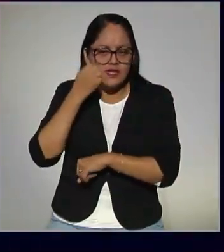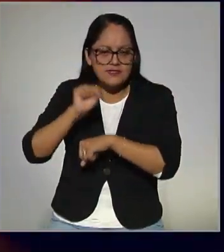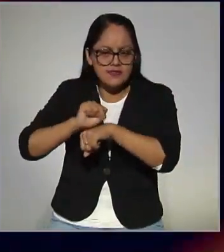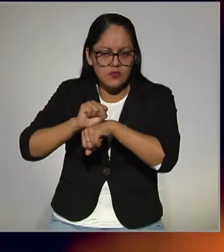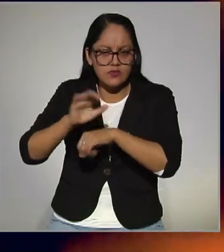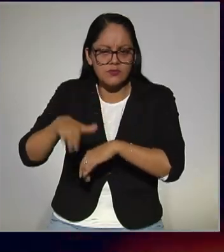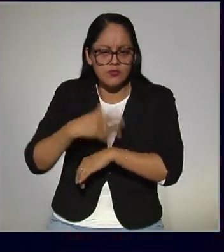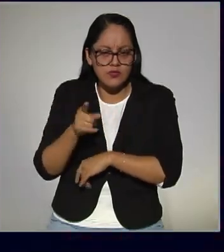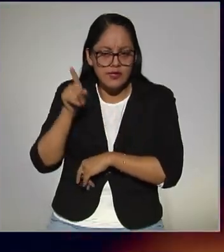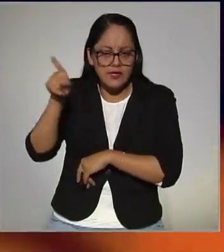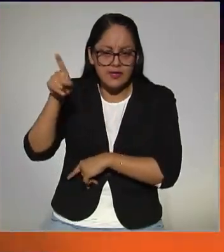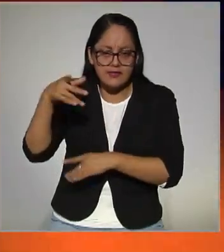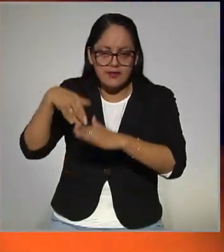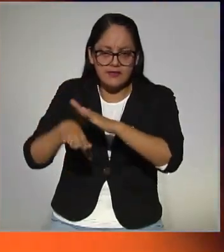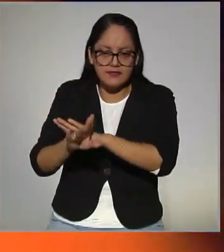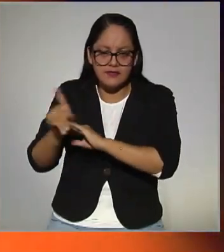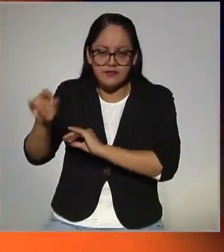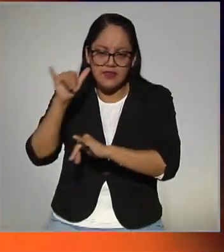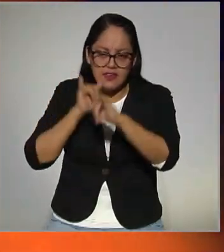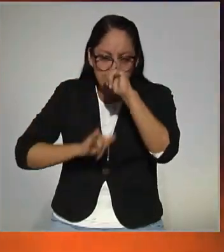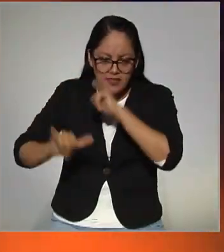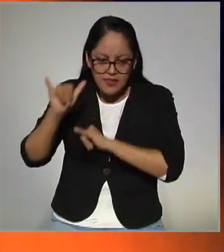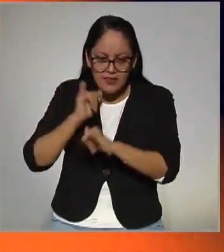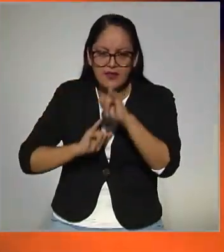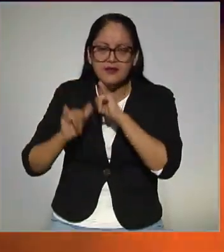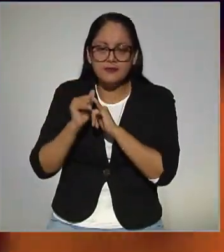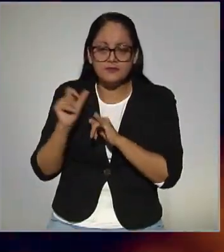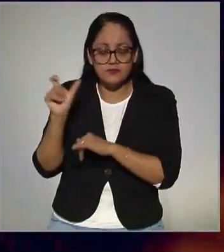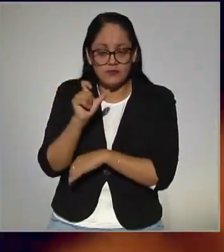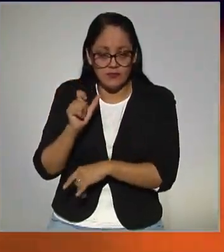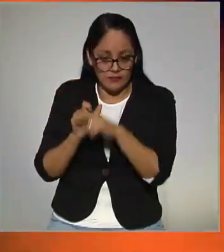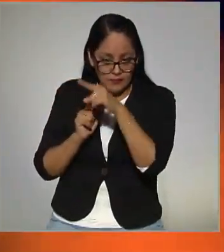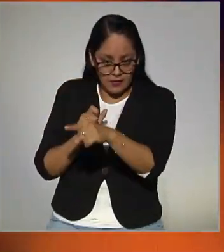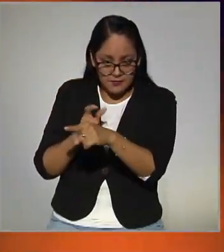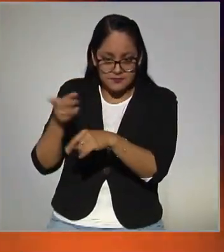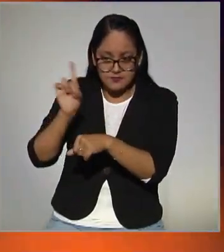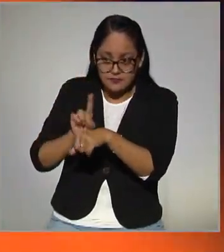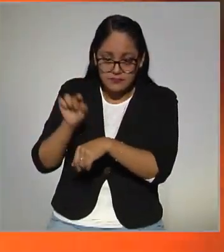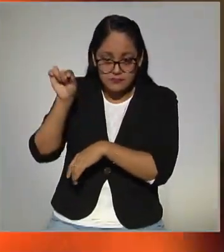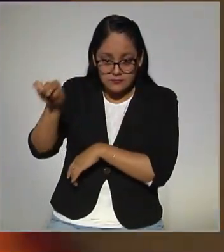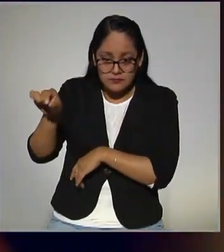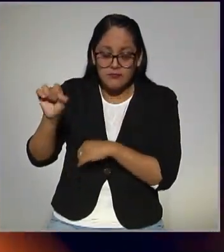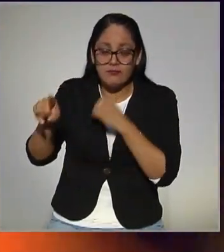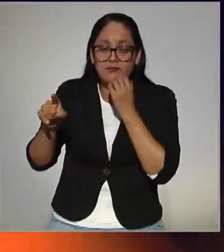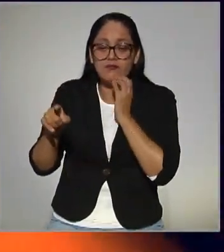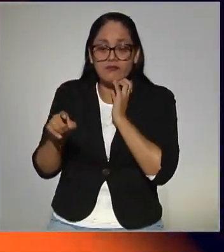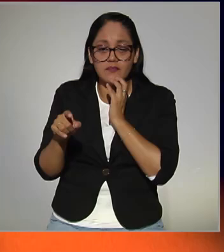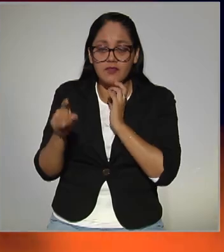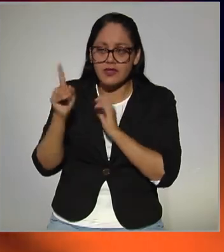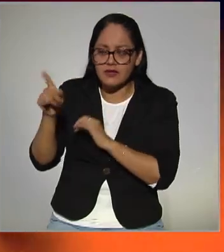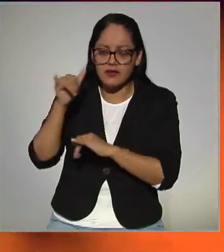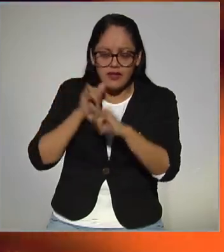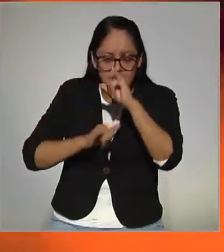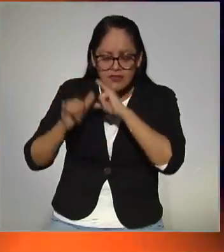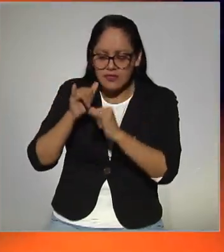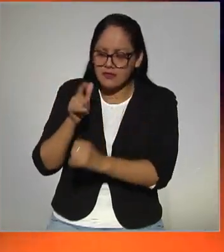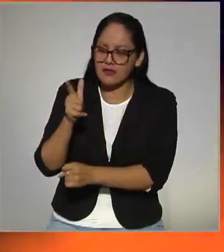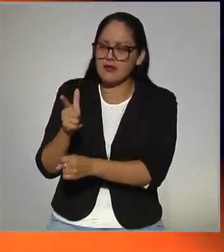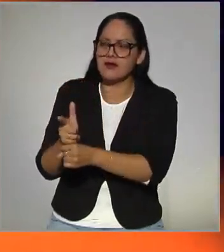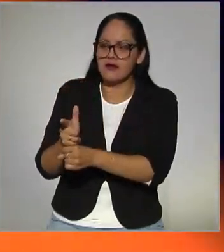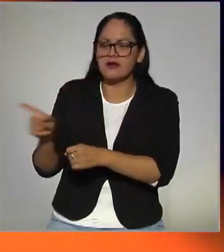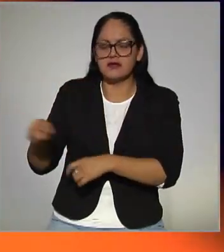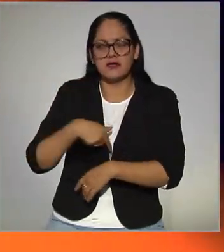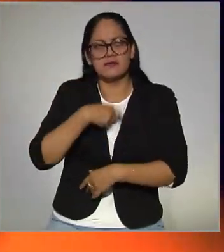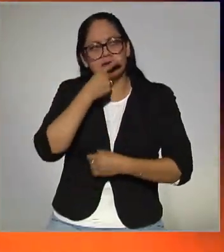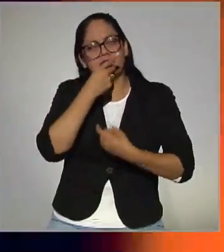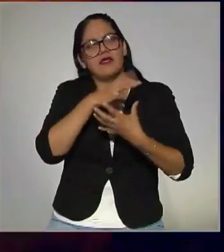había ingerido bebida alcohólica, y ahí de esa manera, cuando ella estaba en esa alcoholizada, fue cuando pudo